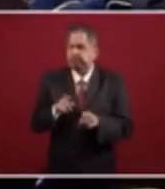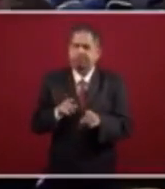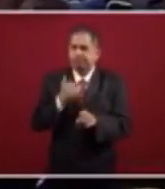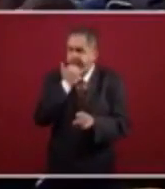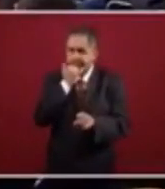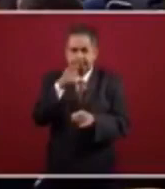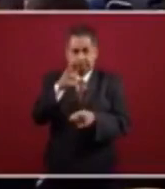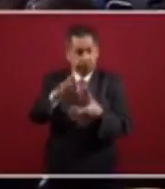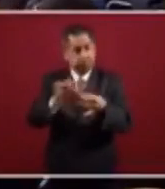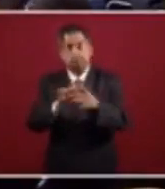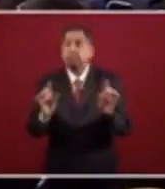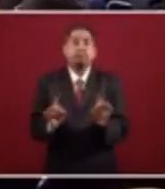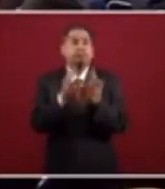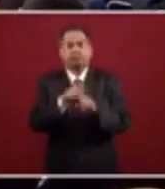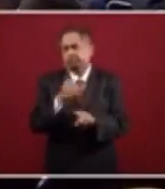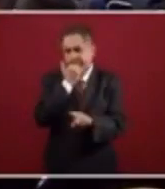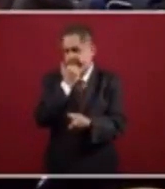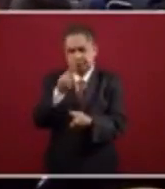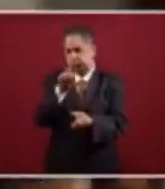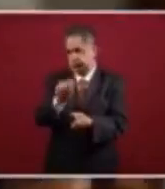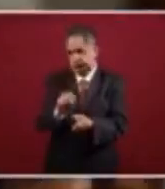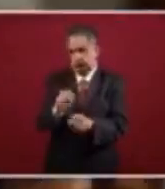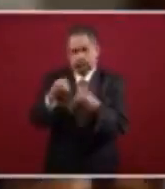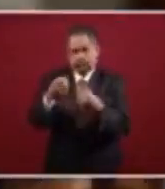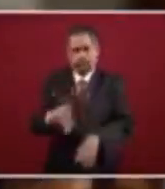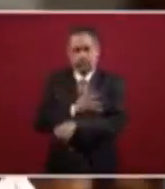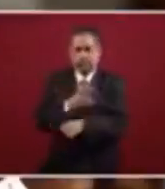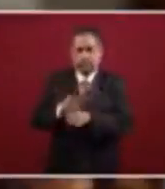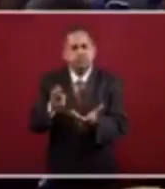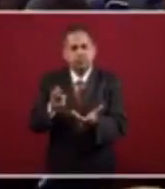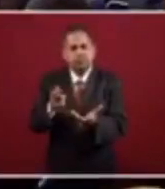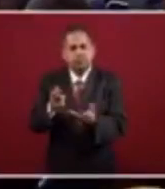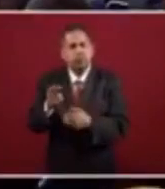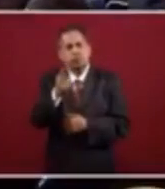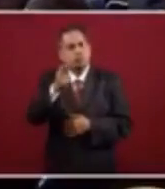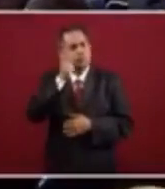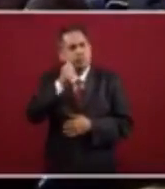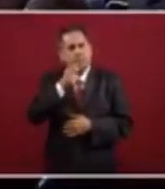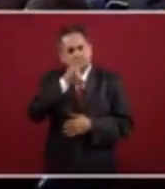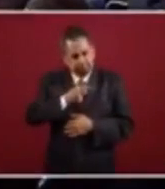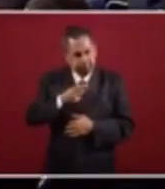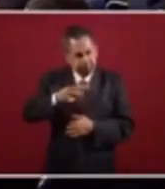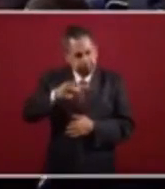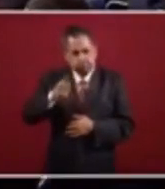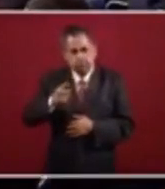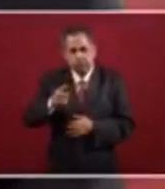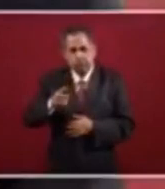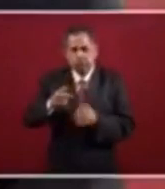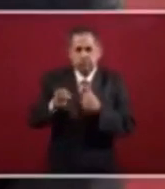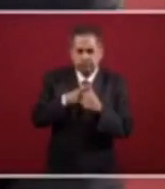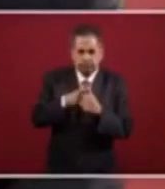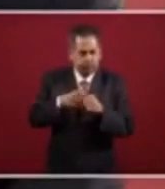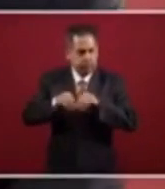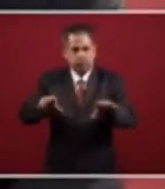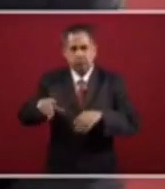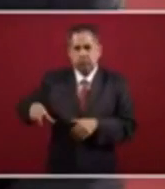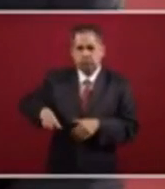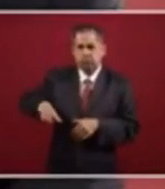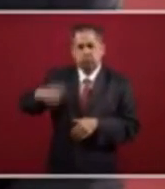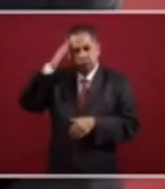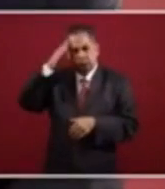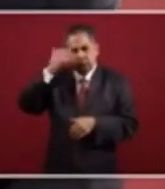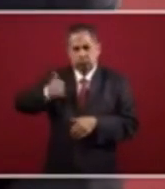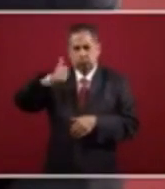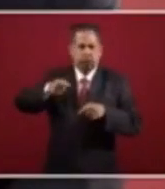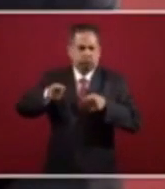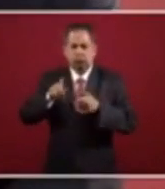o sostener que fue un encuentro fortuito como parte de un patrullaje de rutina. Usted siempre ha dicho que no hay acción sin que la conozca el gobernante, el mando, el de